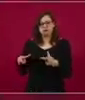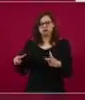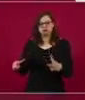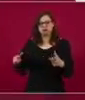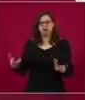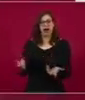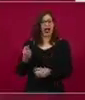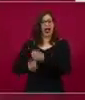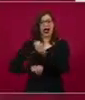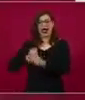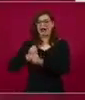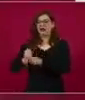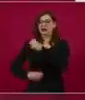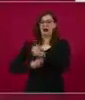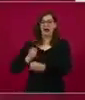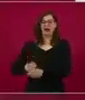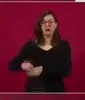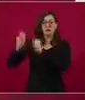en décadas.